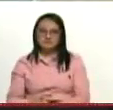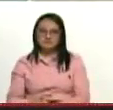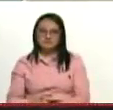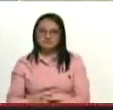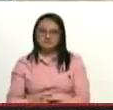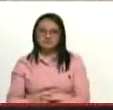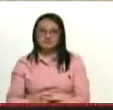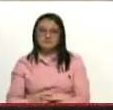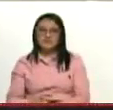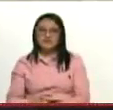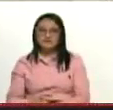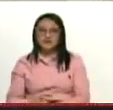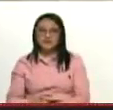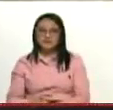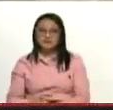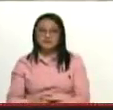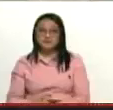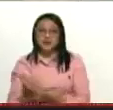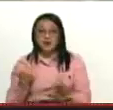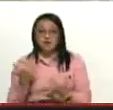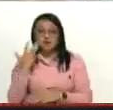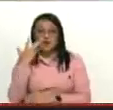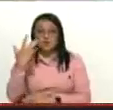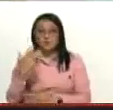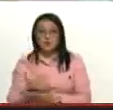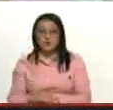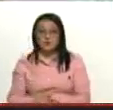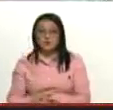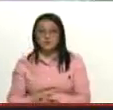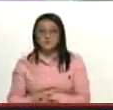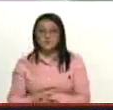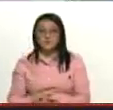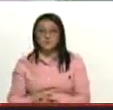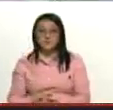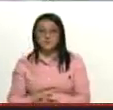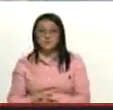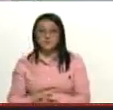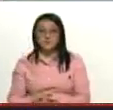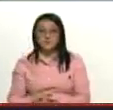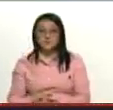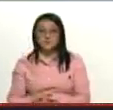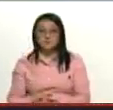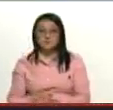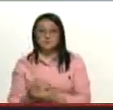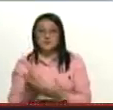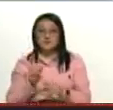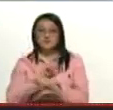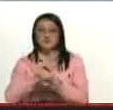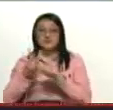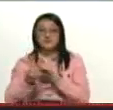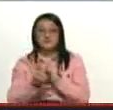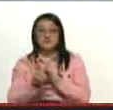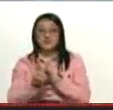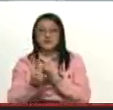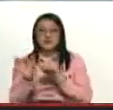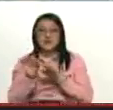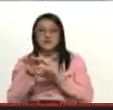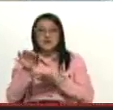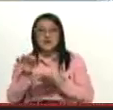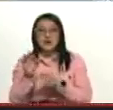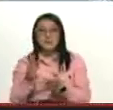Yo quiero ver que mientras San Vicente y la granadina sea